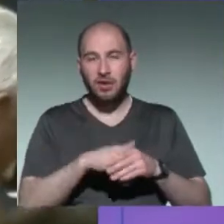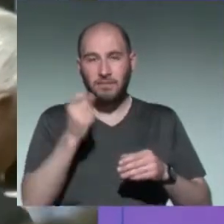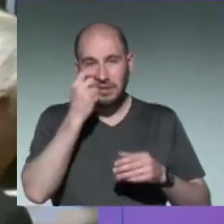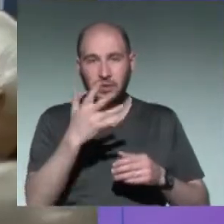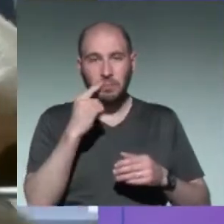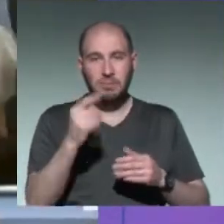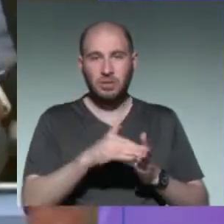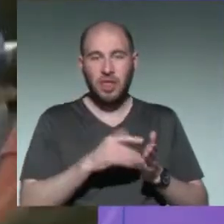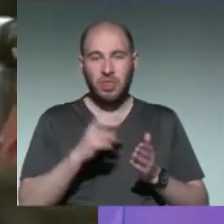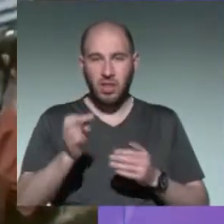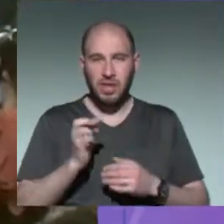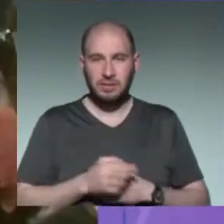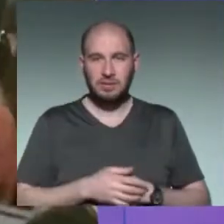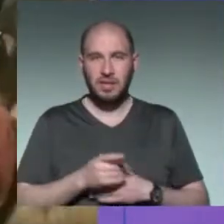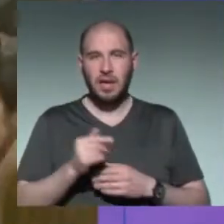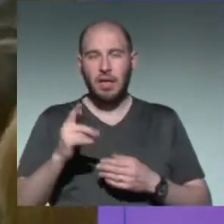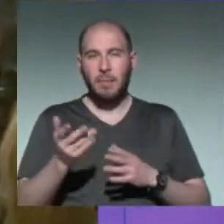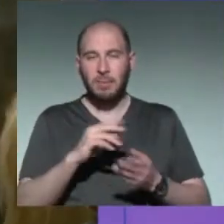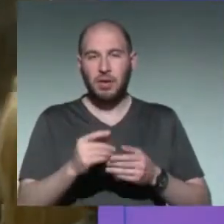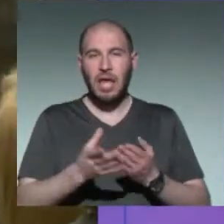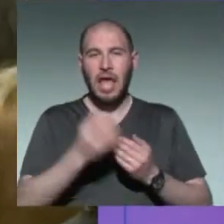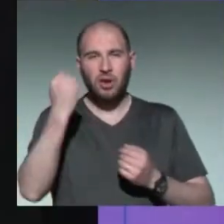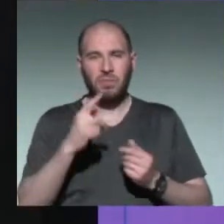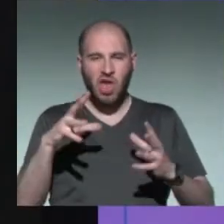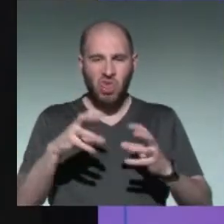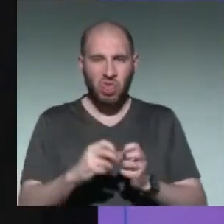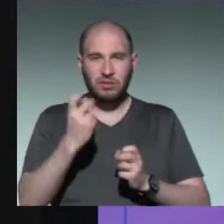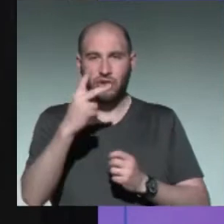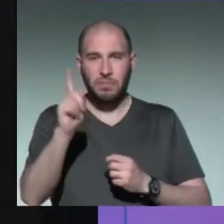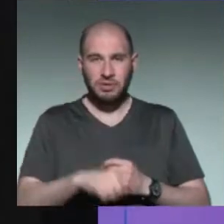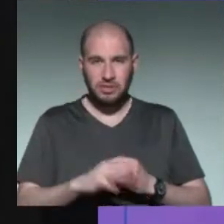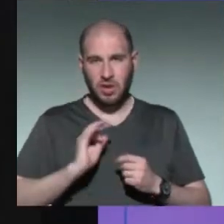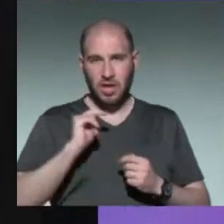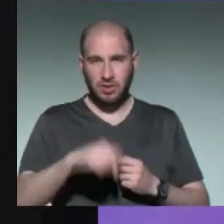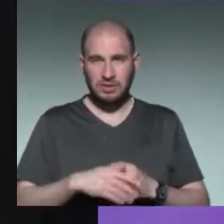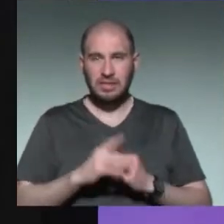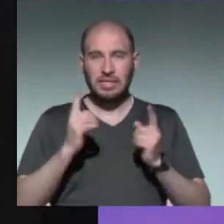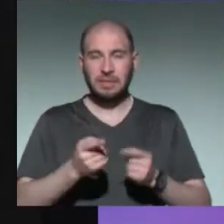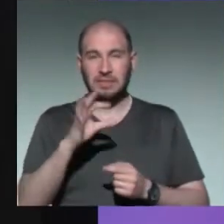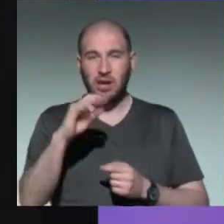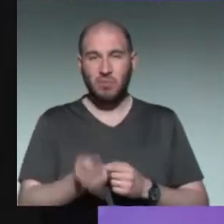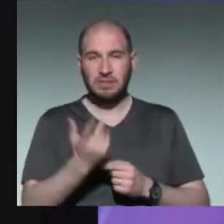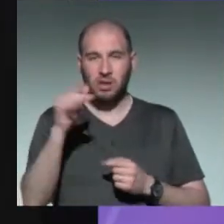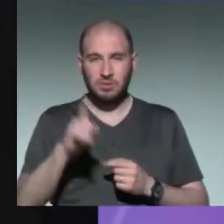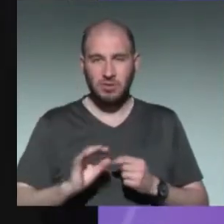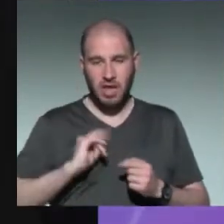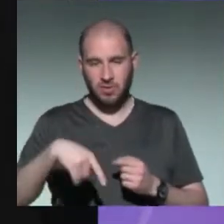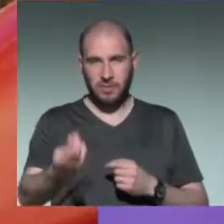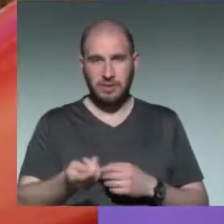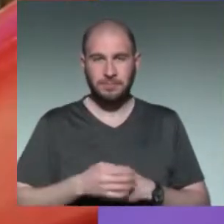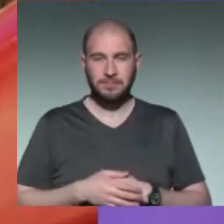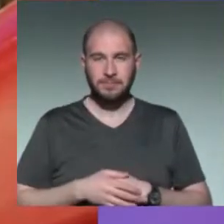de dólares y que se espera una contracción económica del 2% este año y del 0,5% el